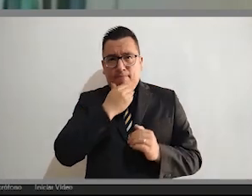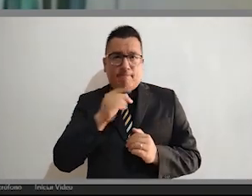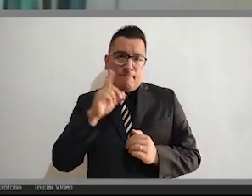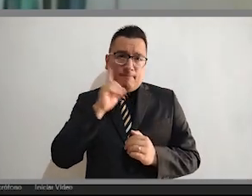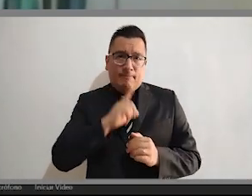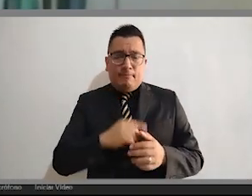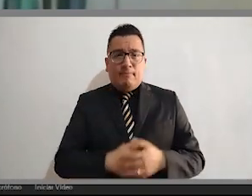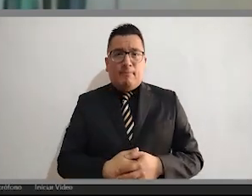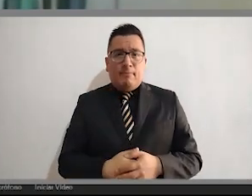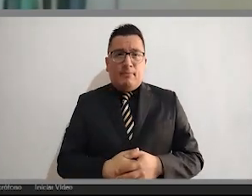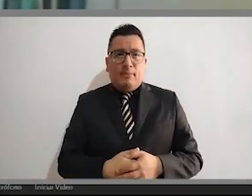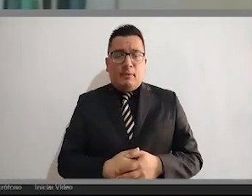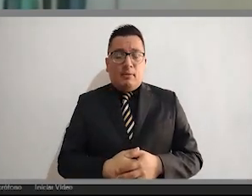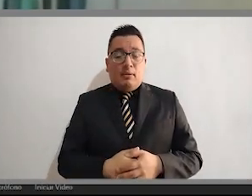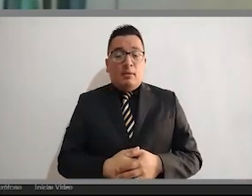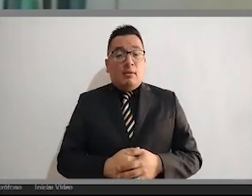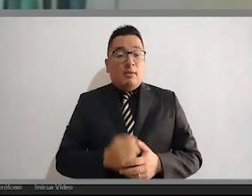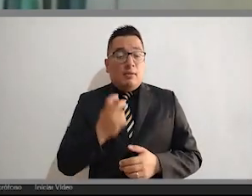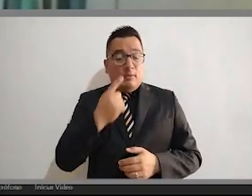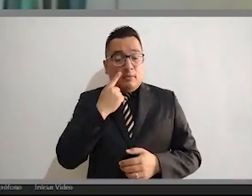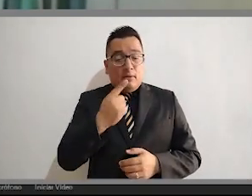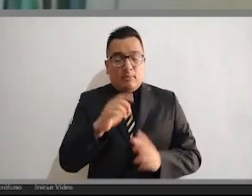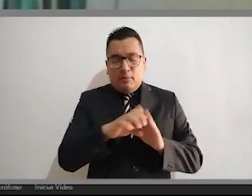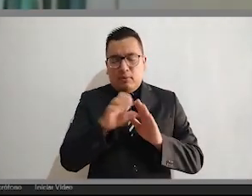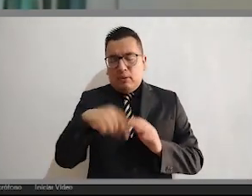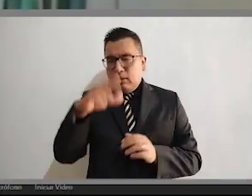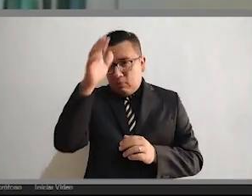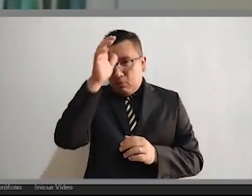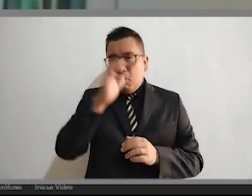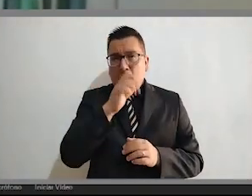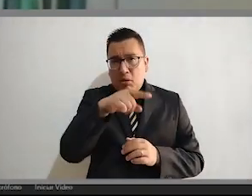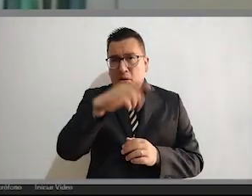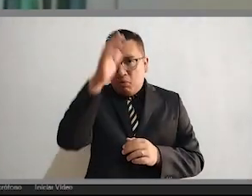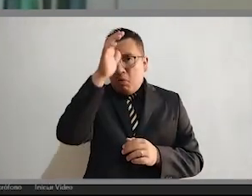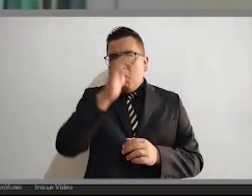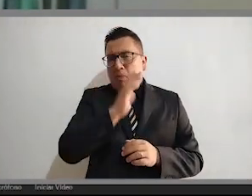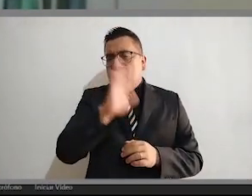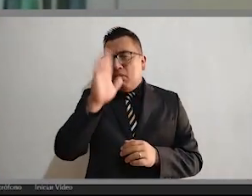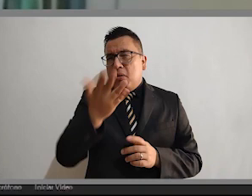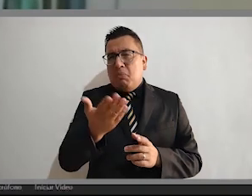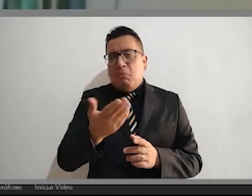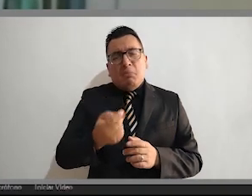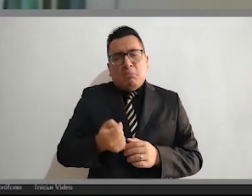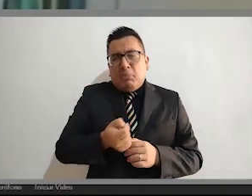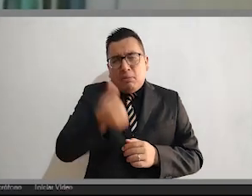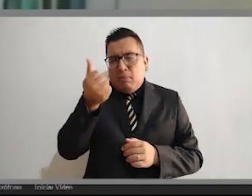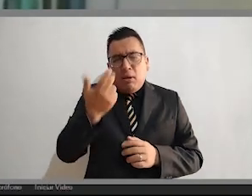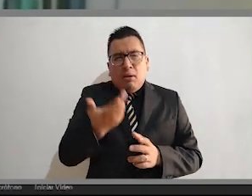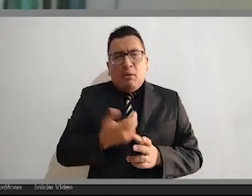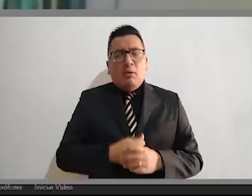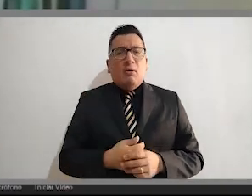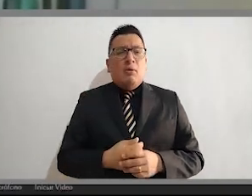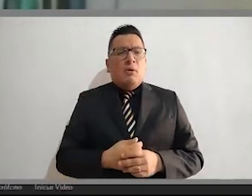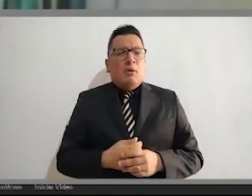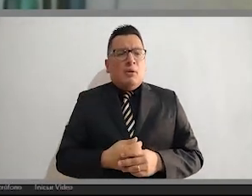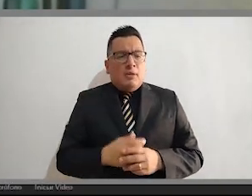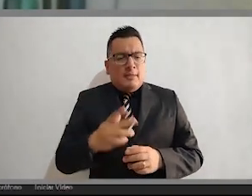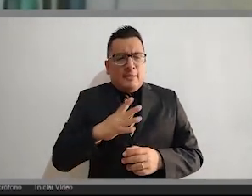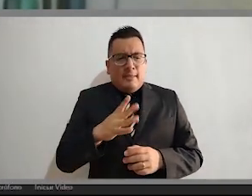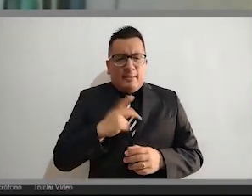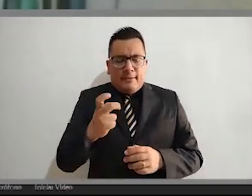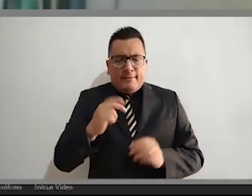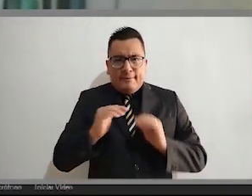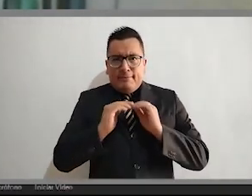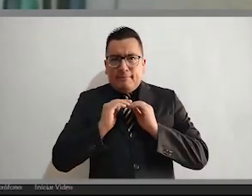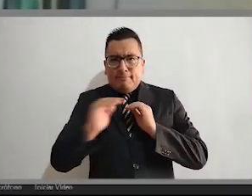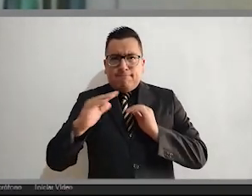hombres. Bueno, y de hecho estamos en Coahuila. Coahuila fue uno de los principales estados, ¿no?, que aplicó